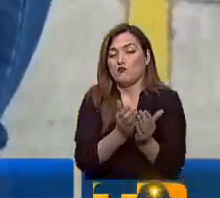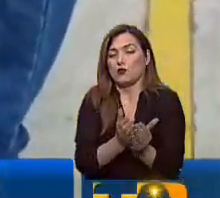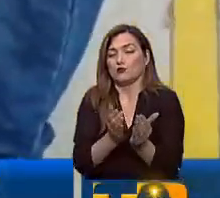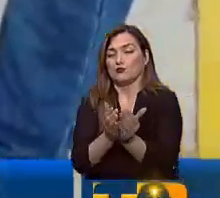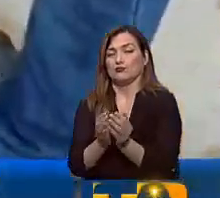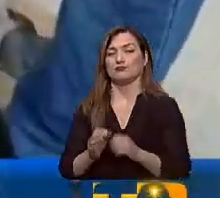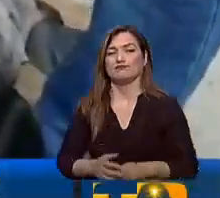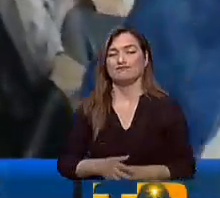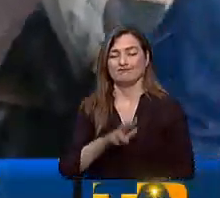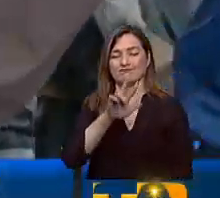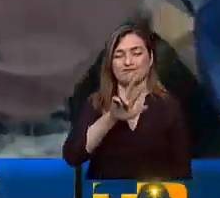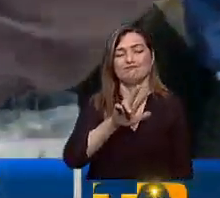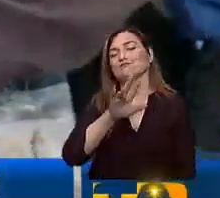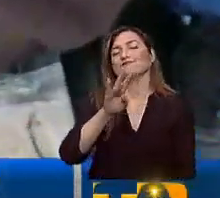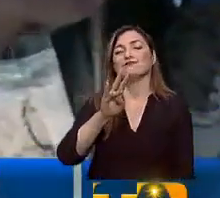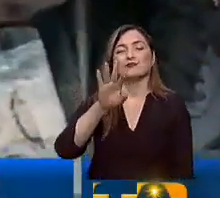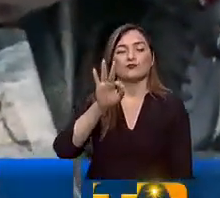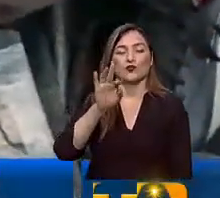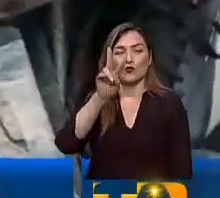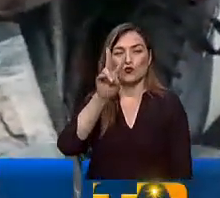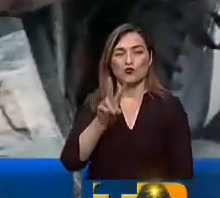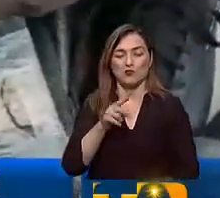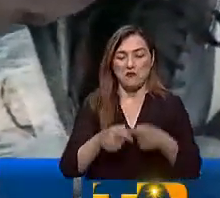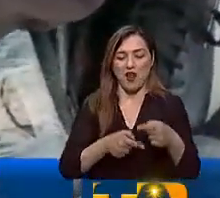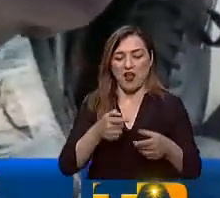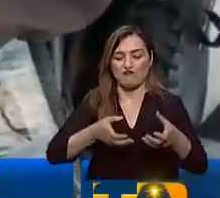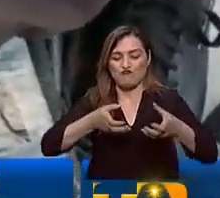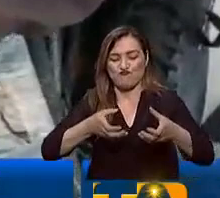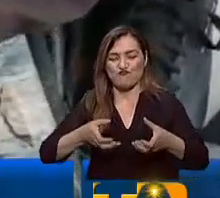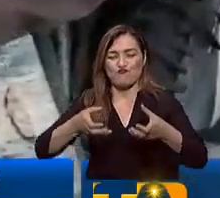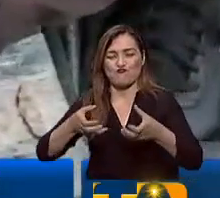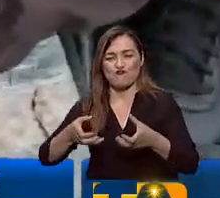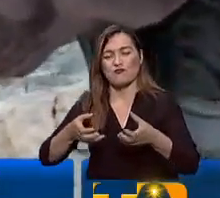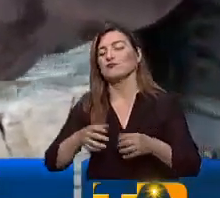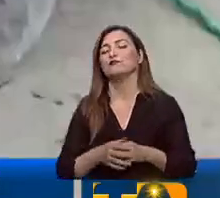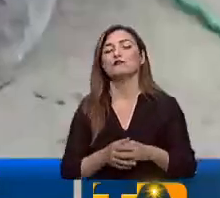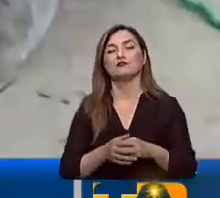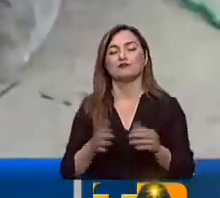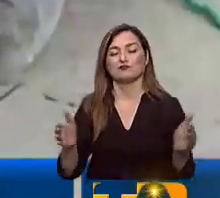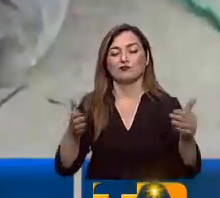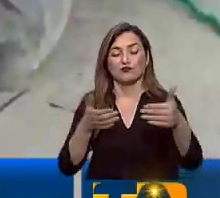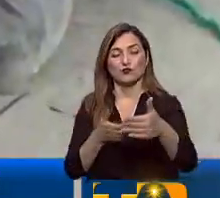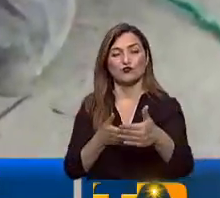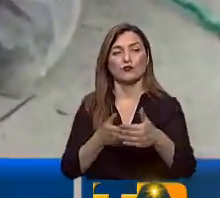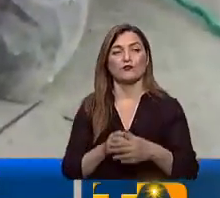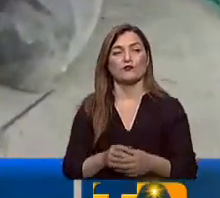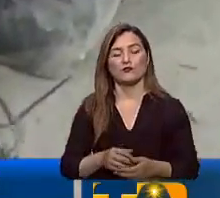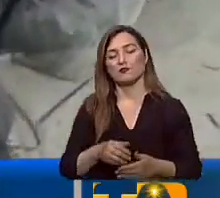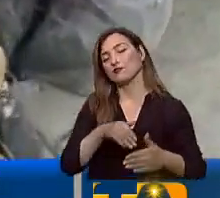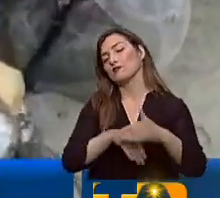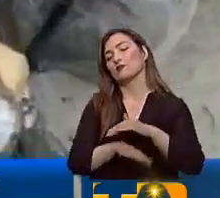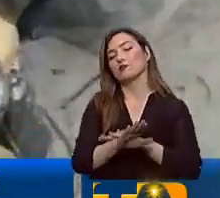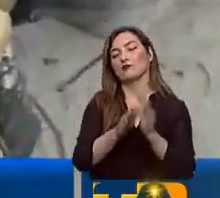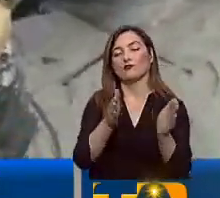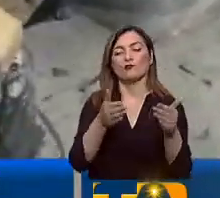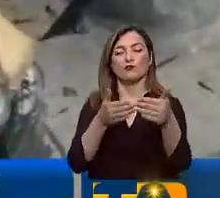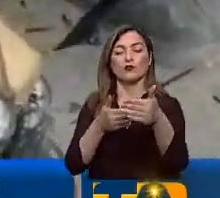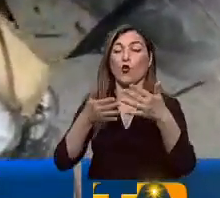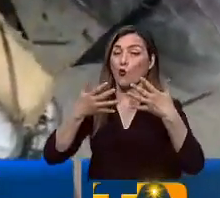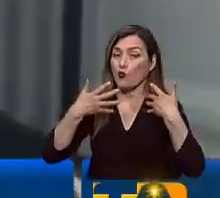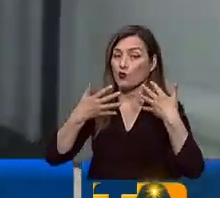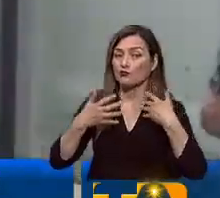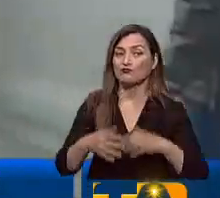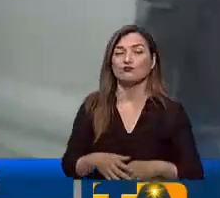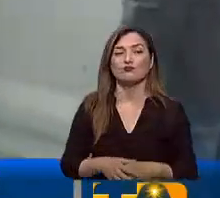Eran 3.792 paquetes de cocaína que estaban en dos contenedores de madera tipo balsa, que fueron contaminados dentro de la terminal portuaria de